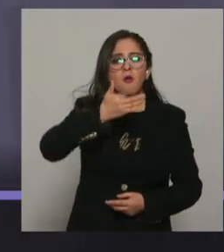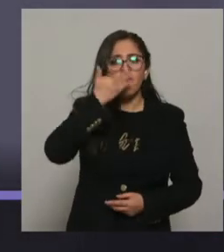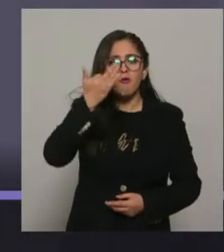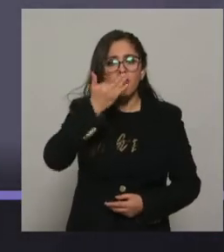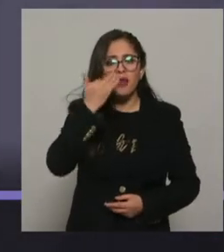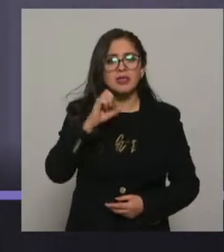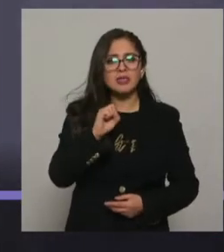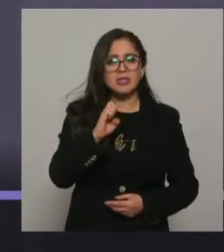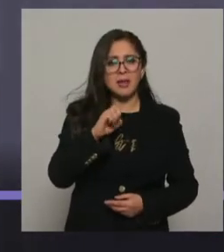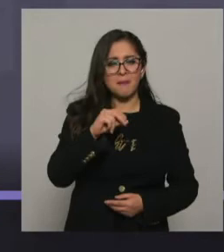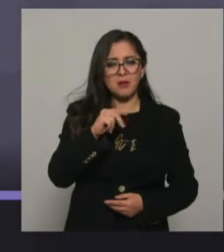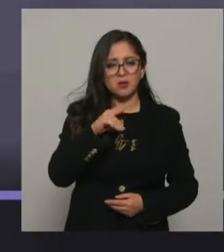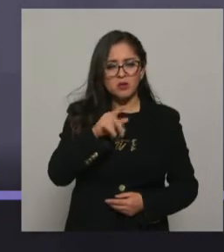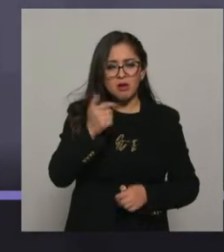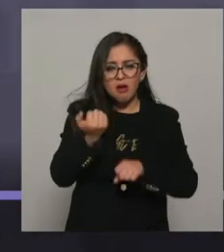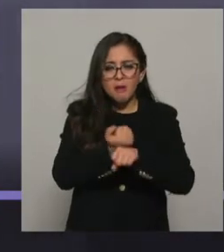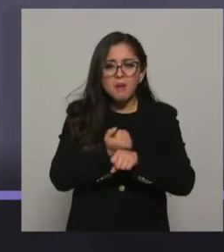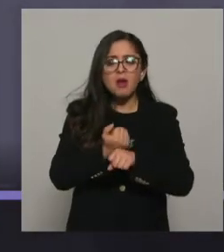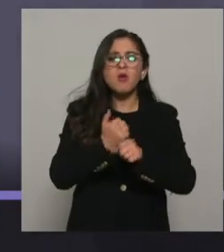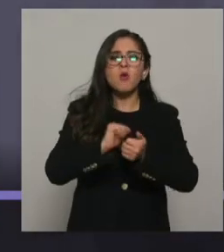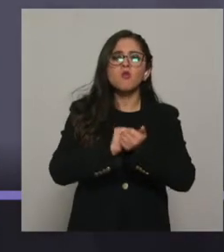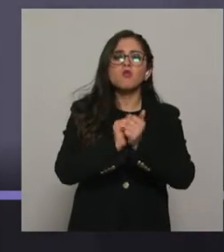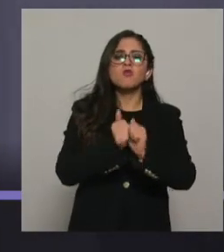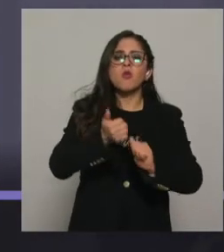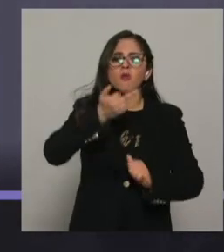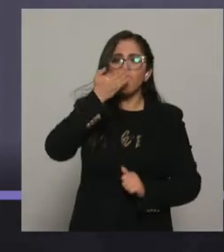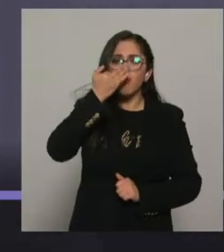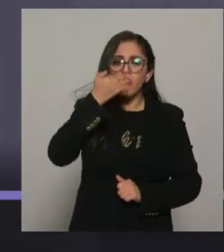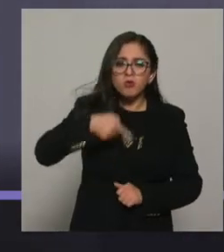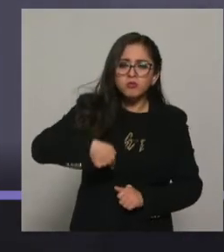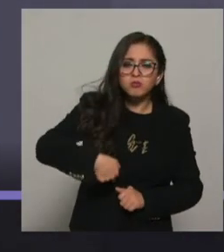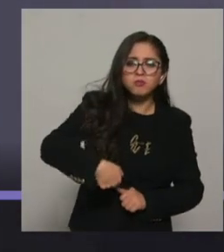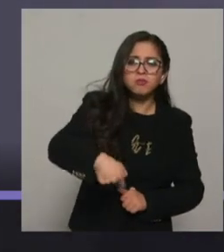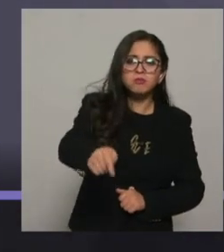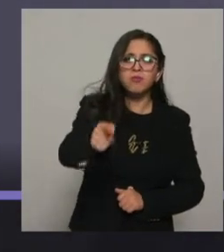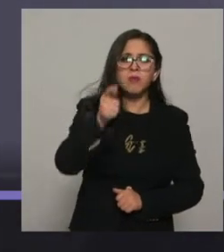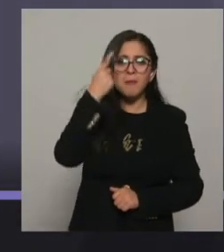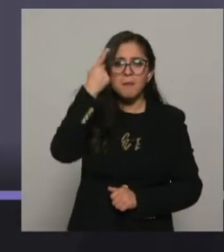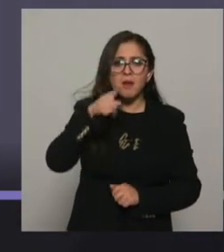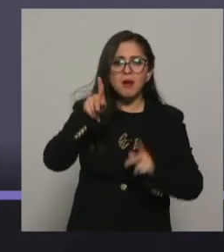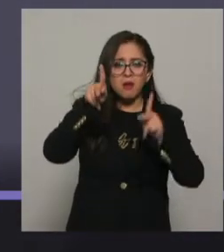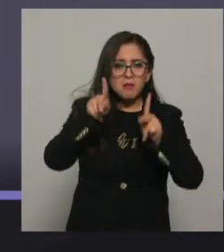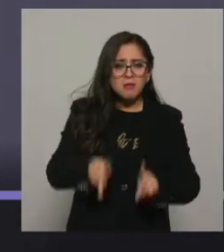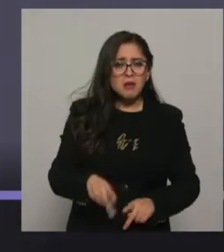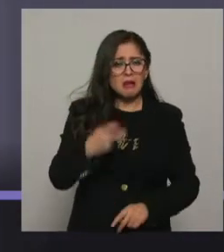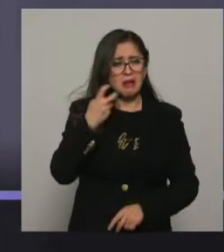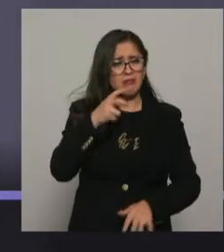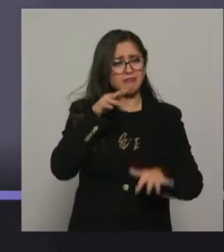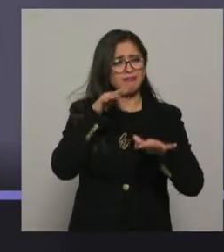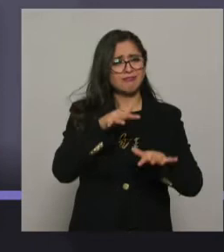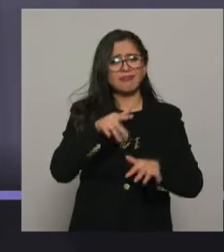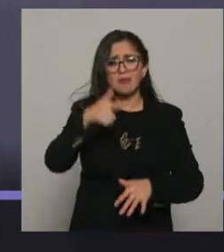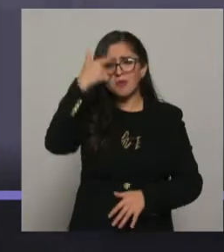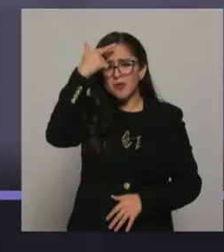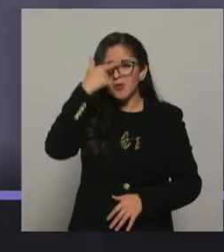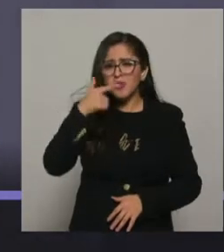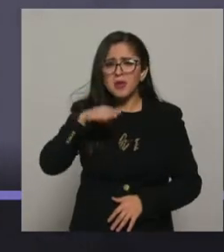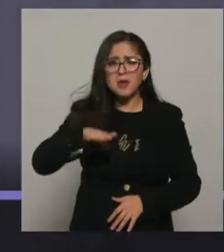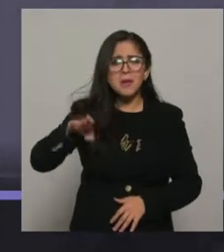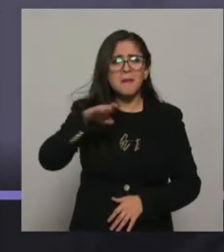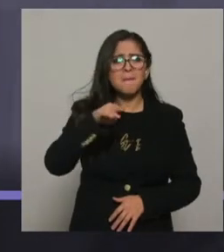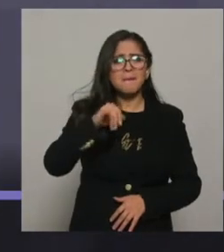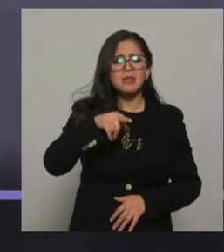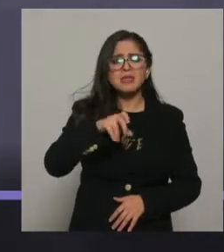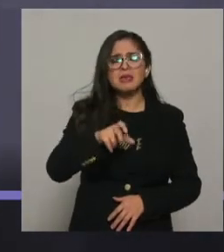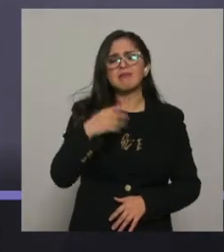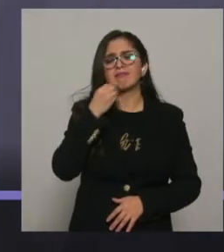que pues va aromatizando el camino hacia el cementerio, y de verdad que es impresionante pasar una noche en Mixquic. Así que